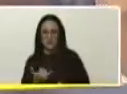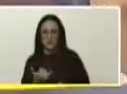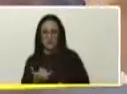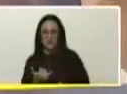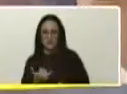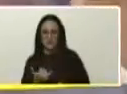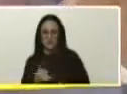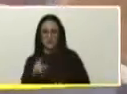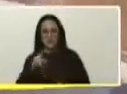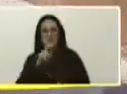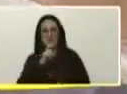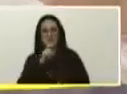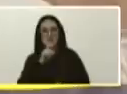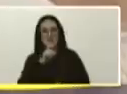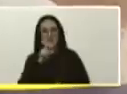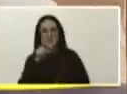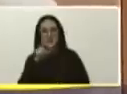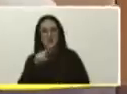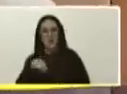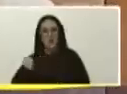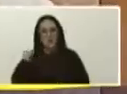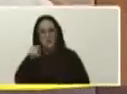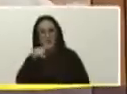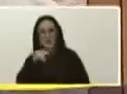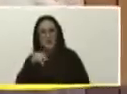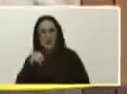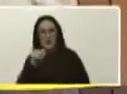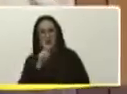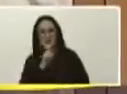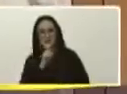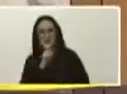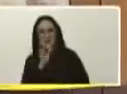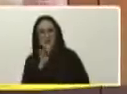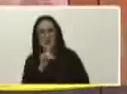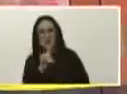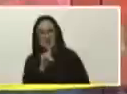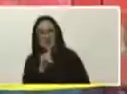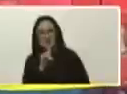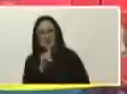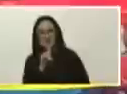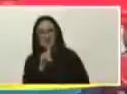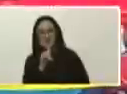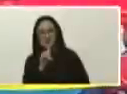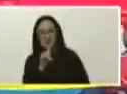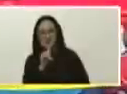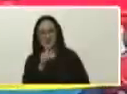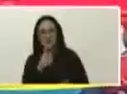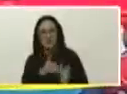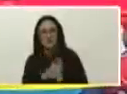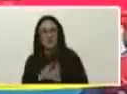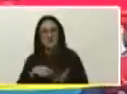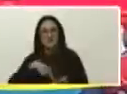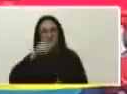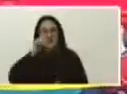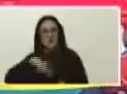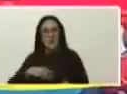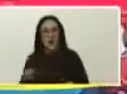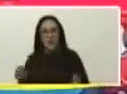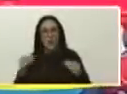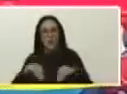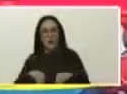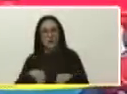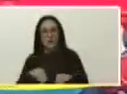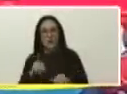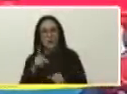ustedes, ¿quién de ustedes no tiene la información sobre la firma de los acuerdos productivos